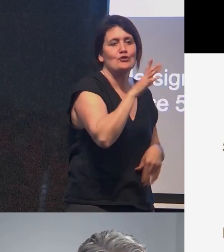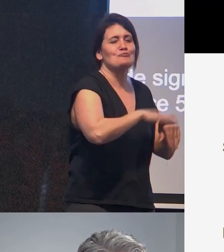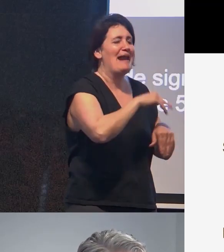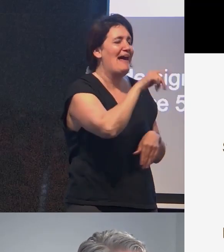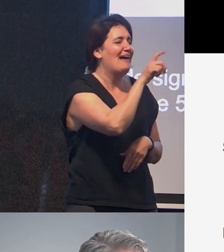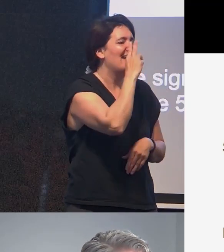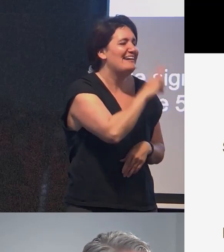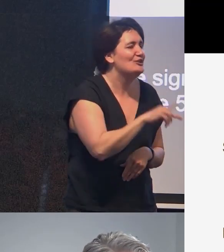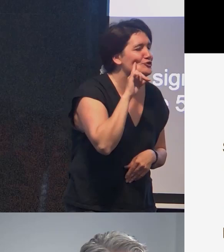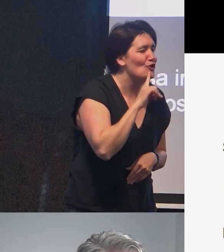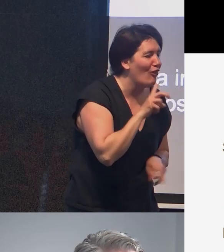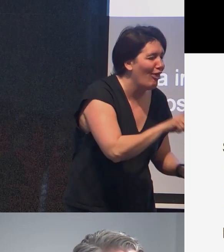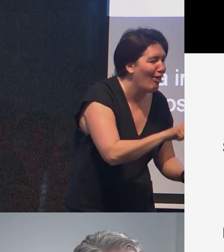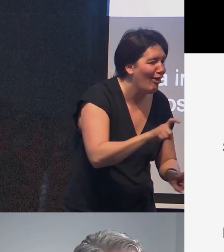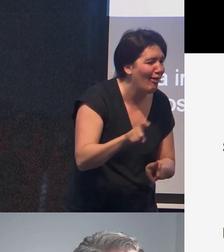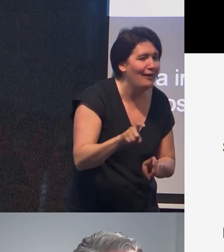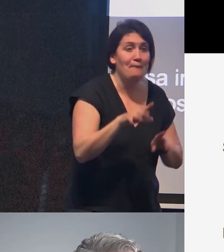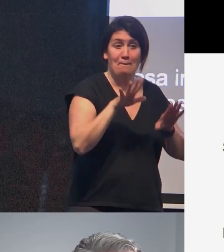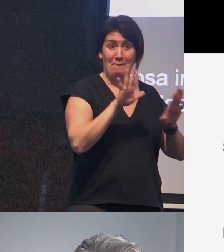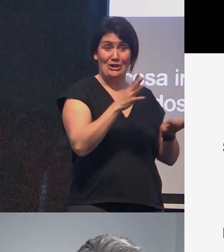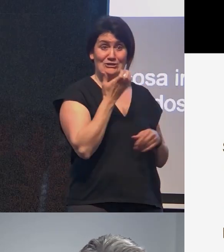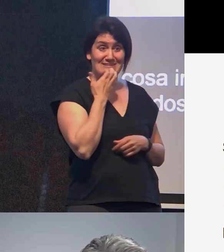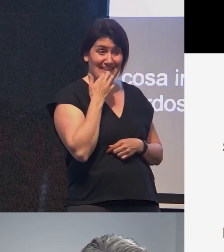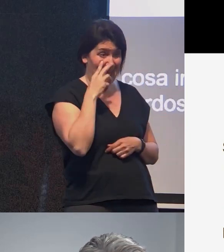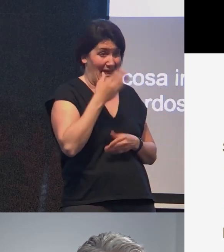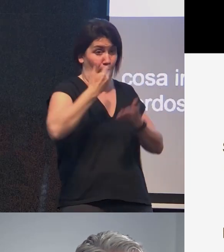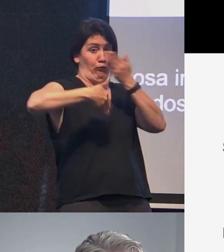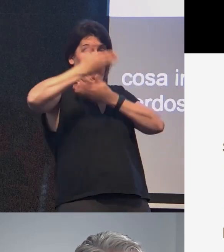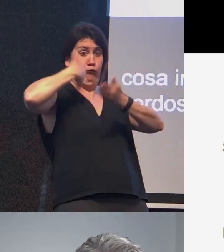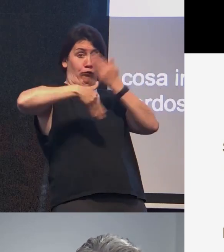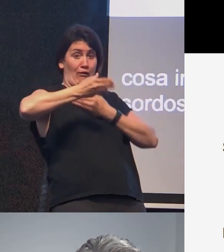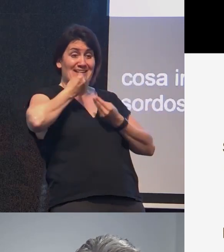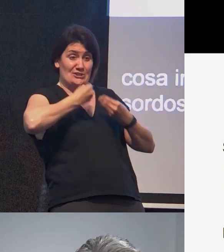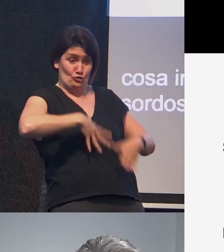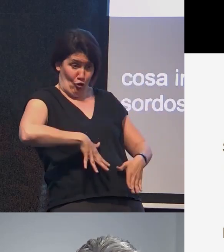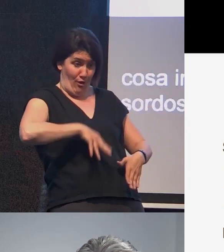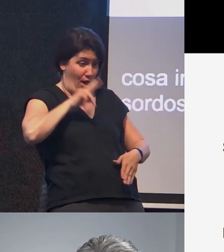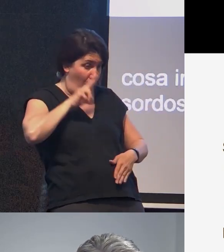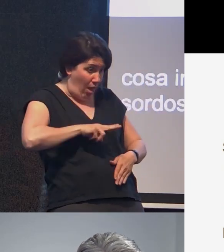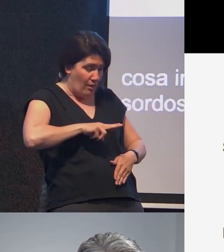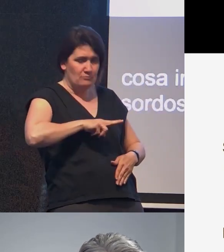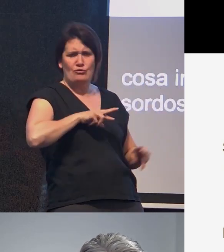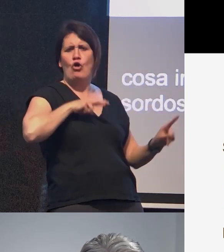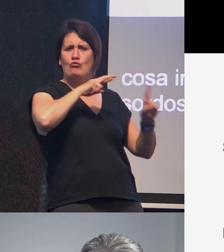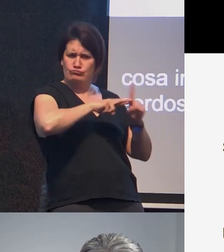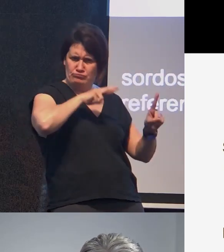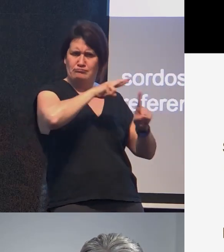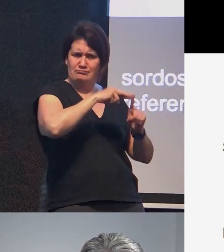niños sordos, pero si miramos el registro histórico, encontramos